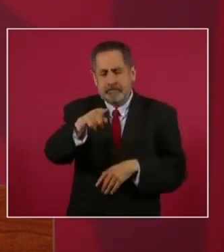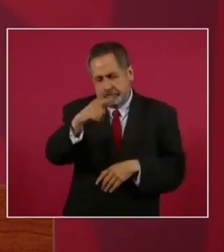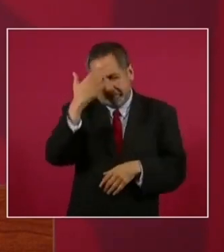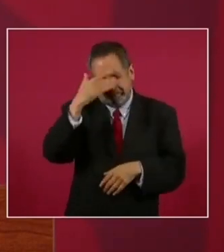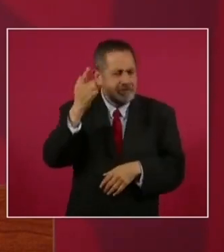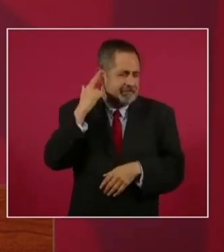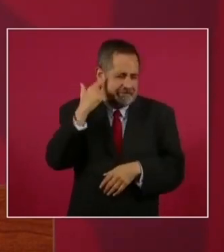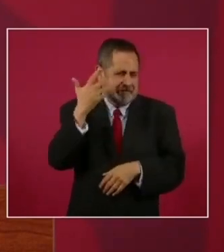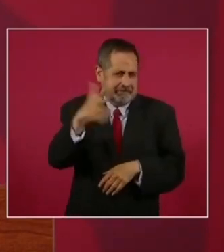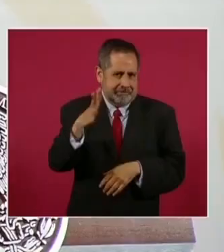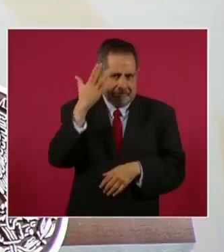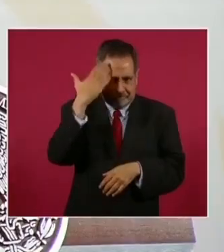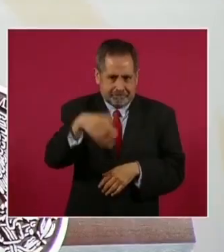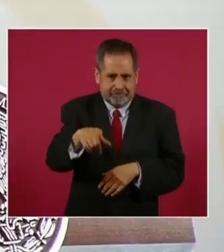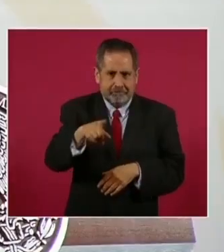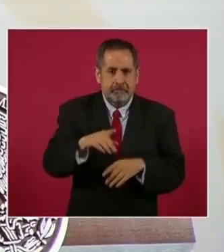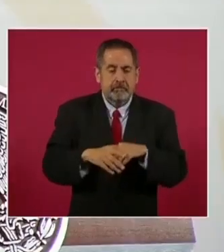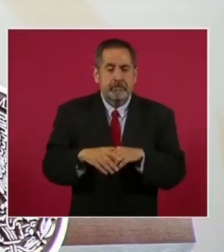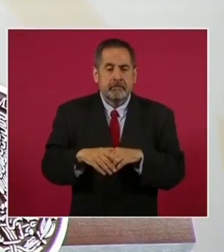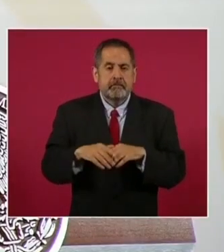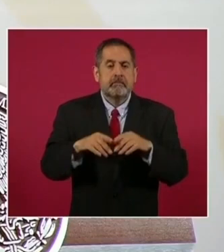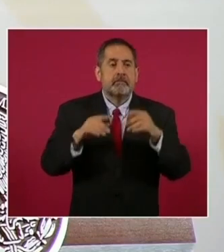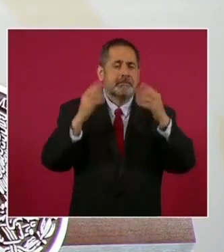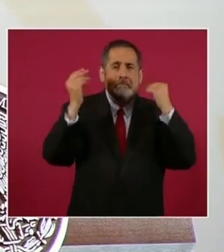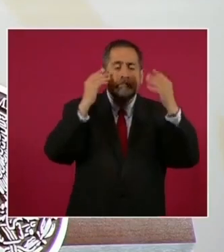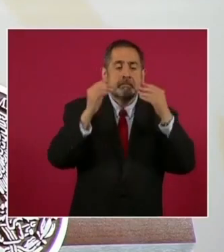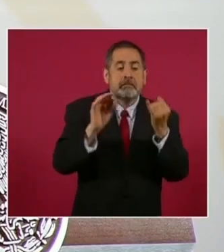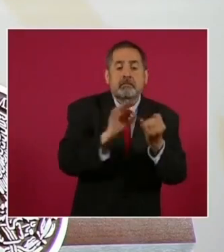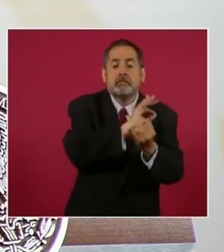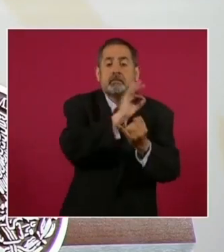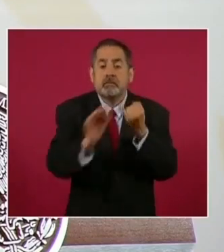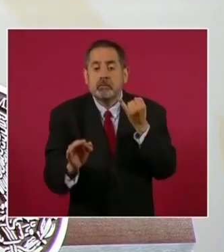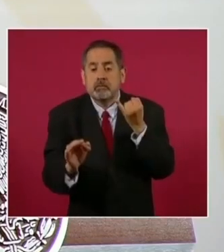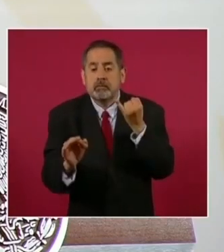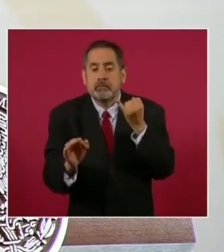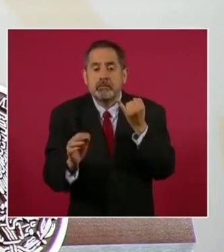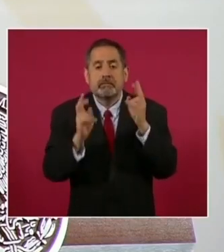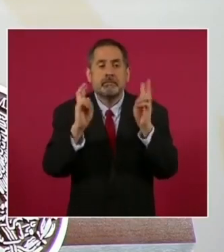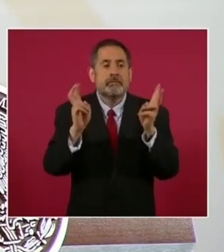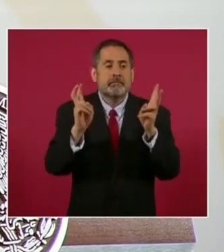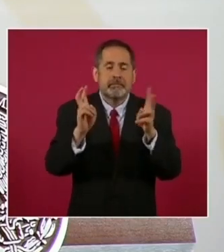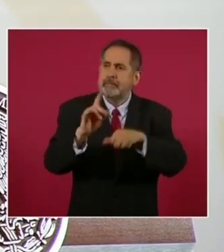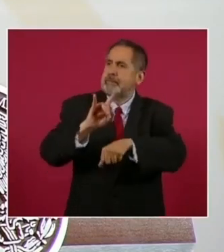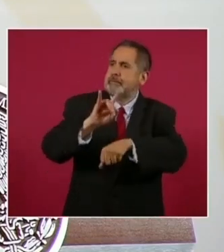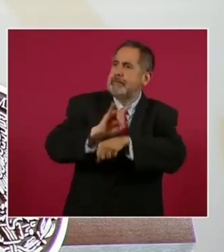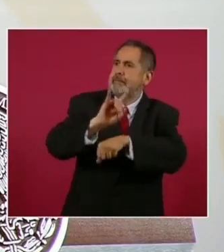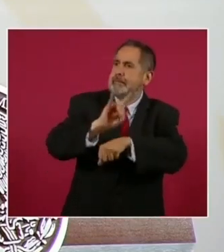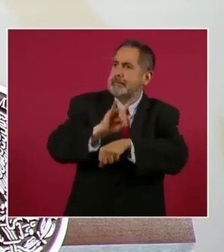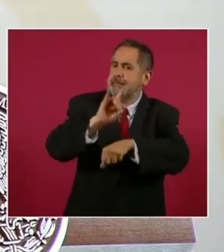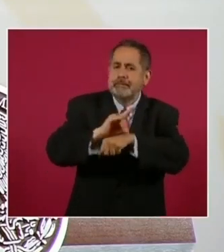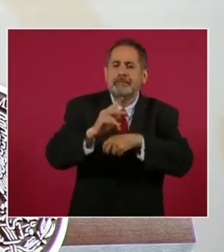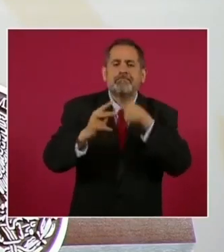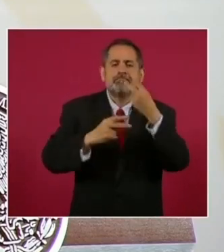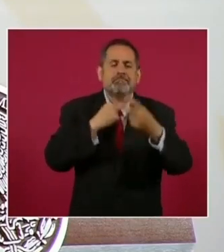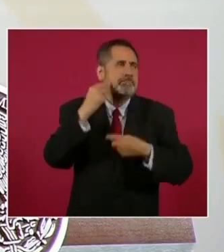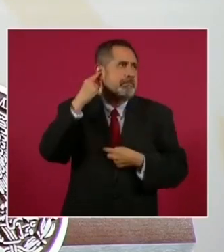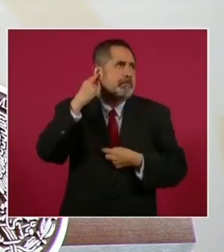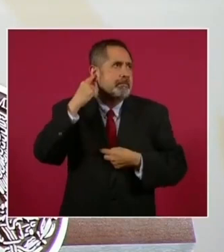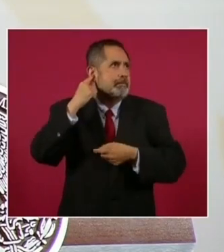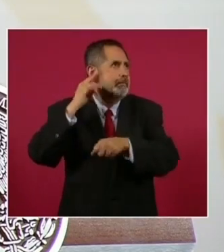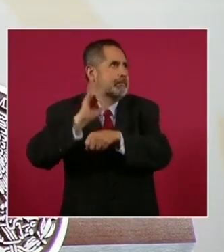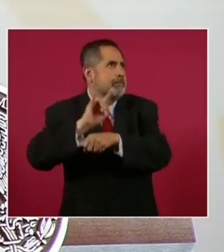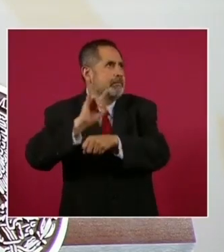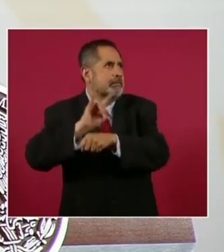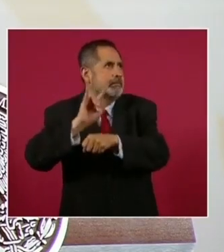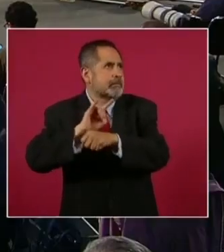todos. Solamente al final habrá un mensaje que diga: esto es un simulacro. En algunas